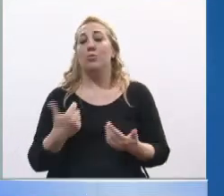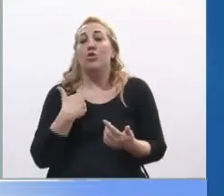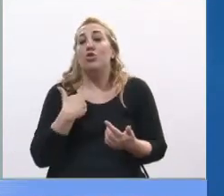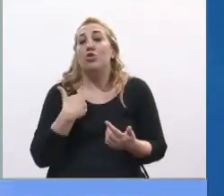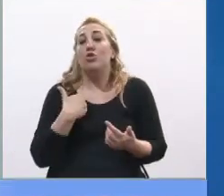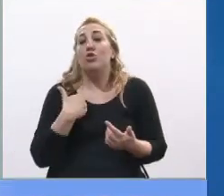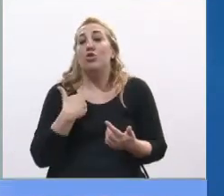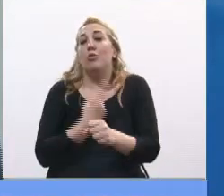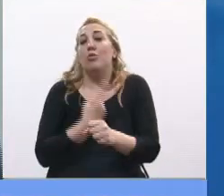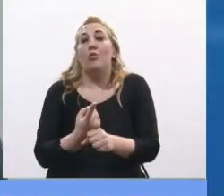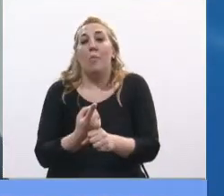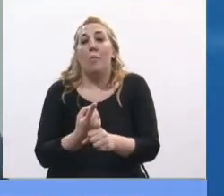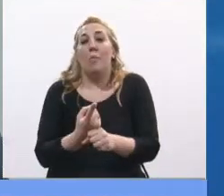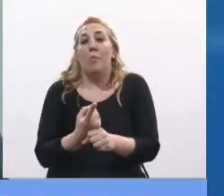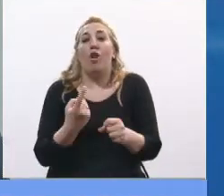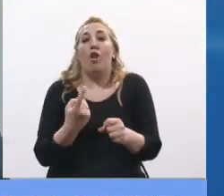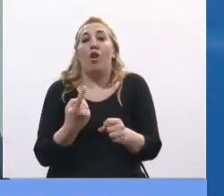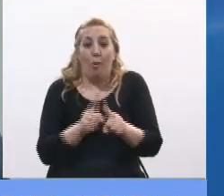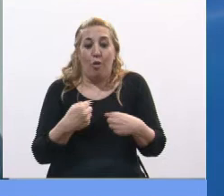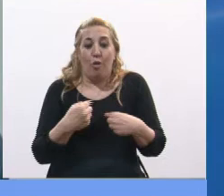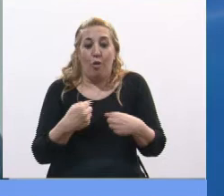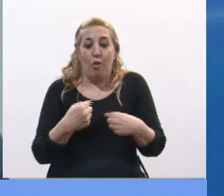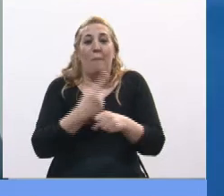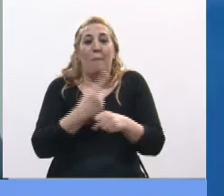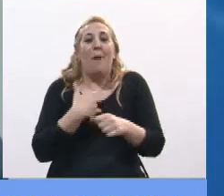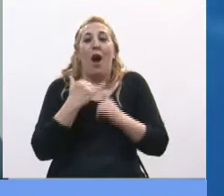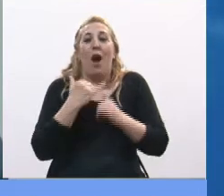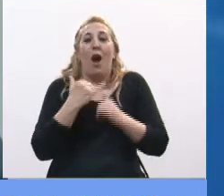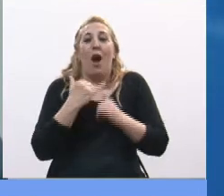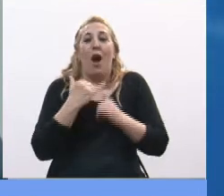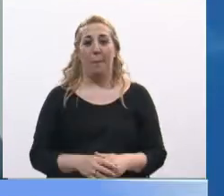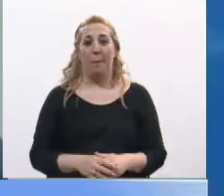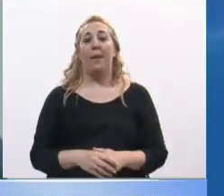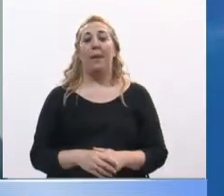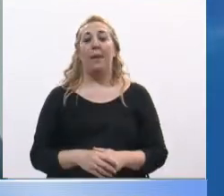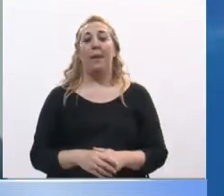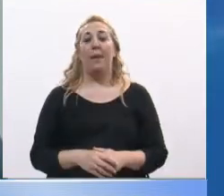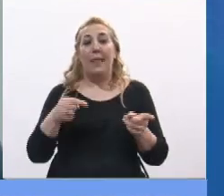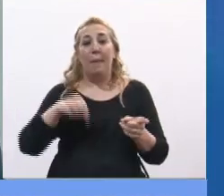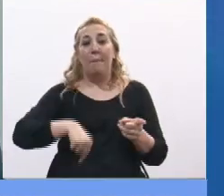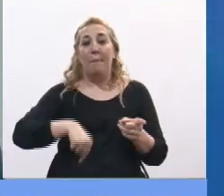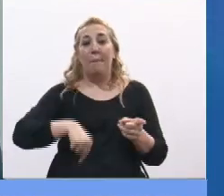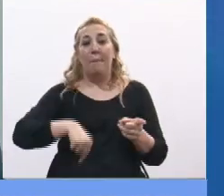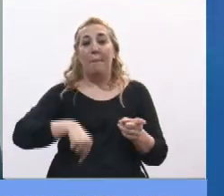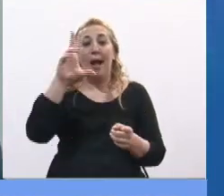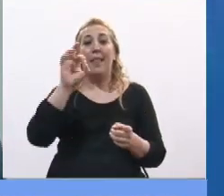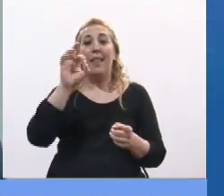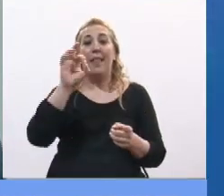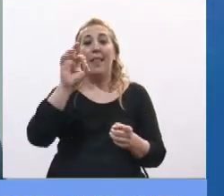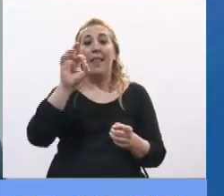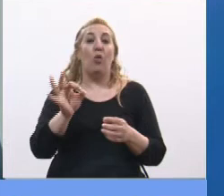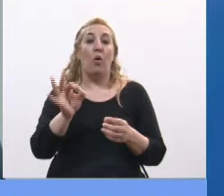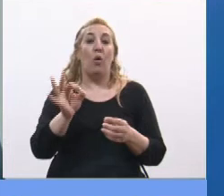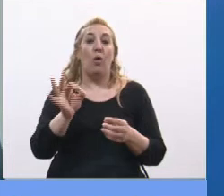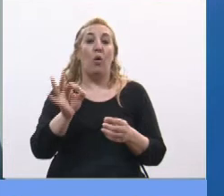posibilidad de hacerlo en primera persona. Pero también destacar en este homenaje del 30 de octubre al movimiento obrero,